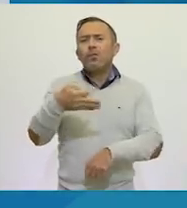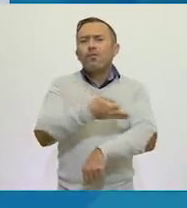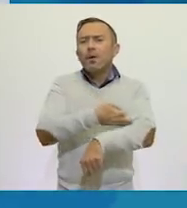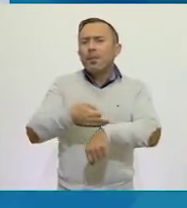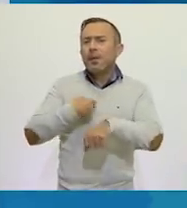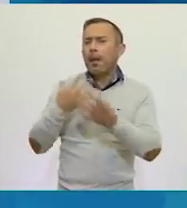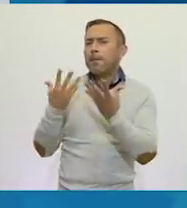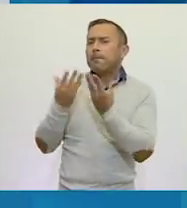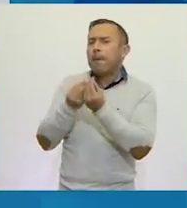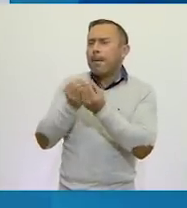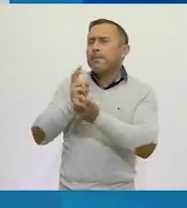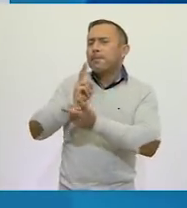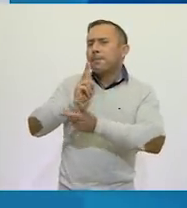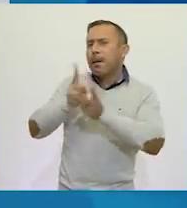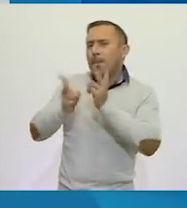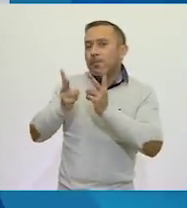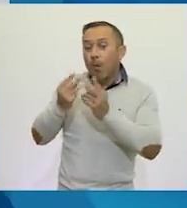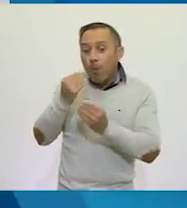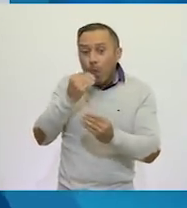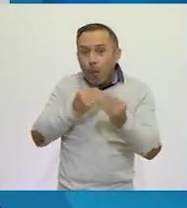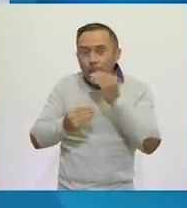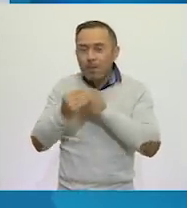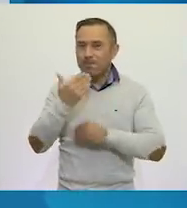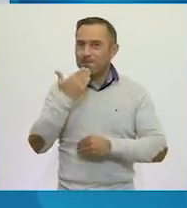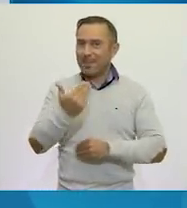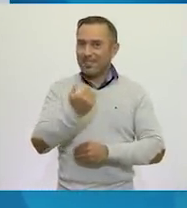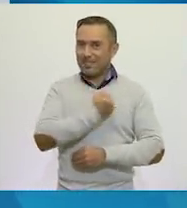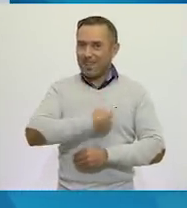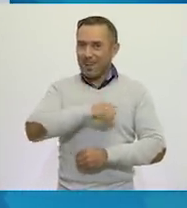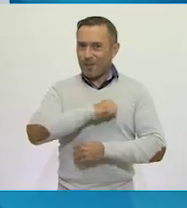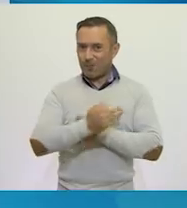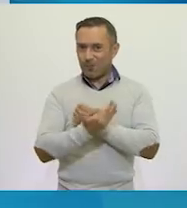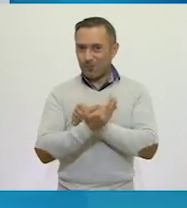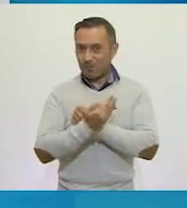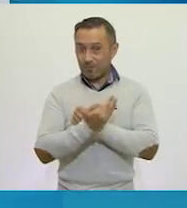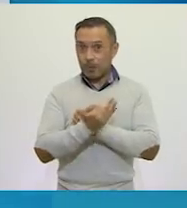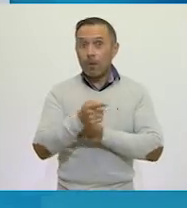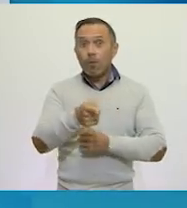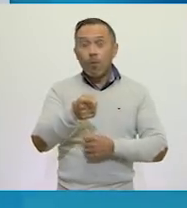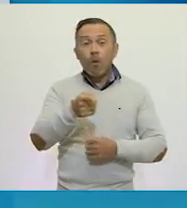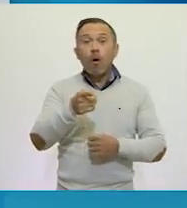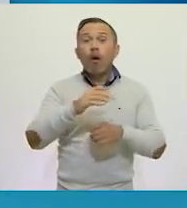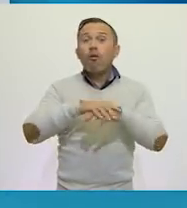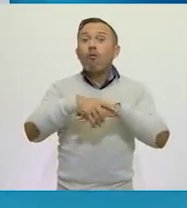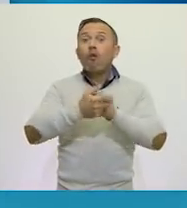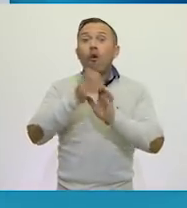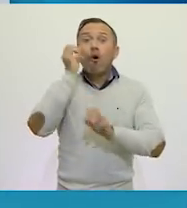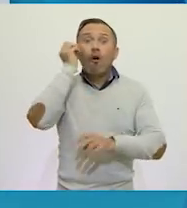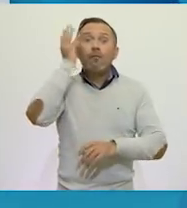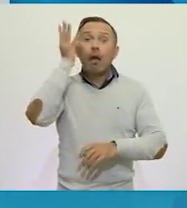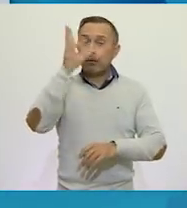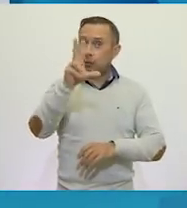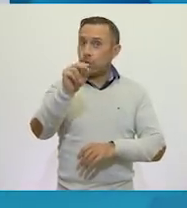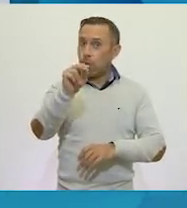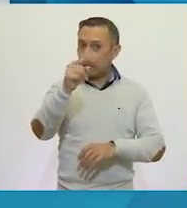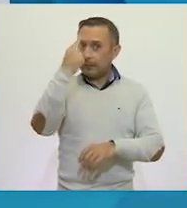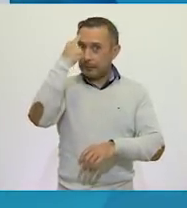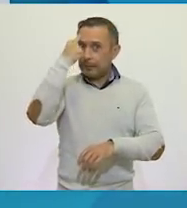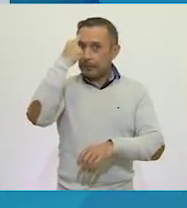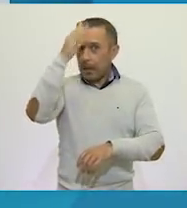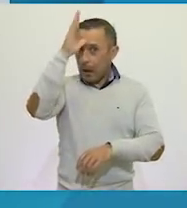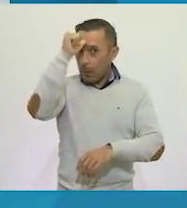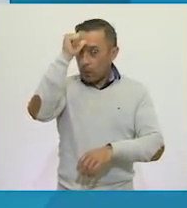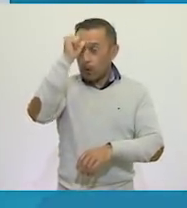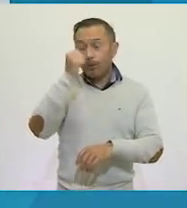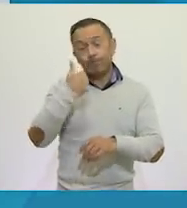la familia y comer saludablemente. Así que no se olviden de lavarse las manos. Yo